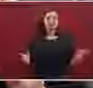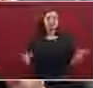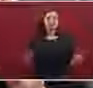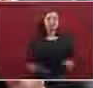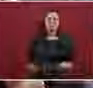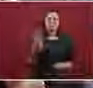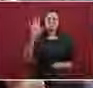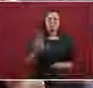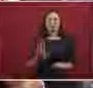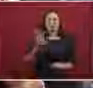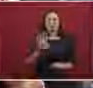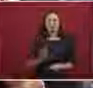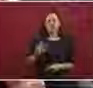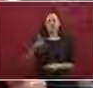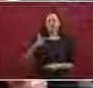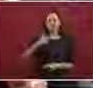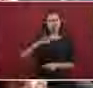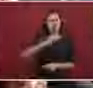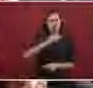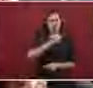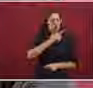autoritario.